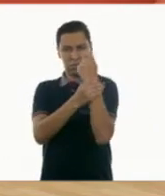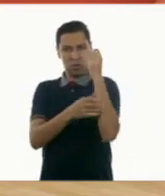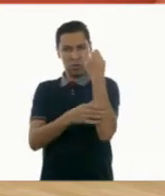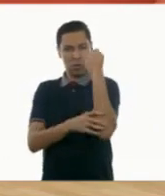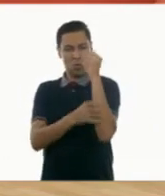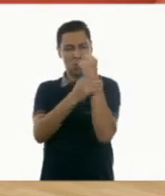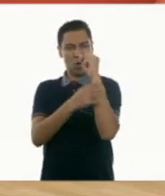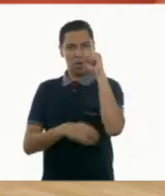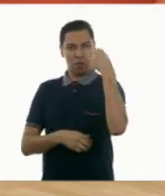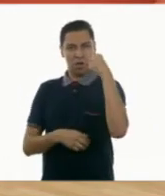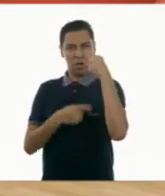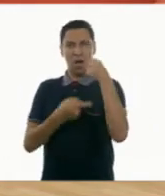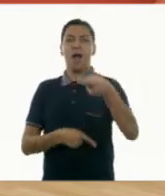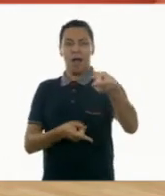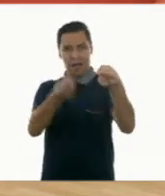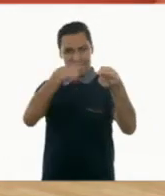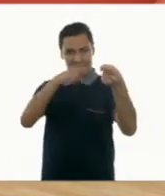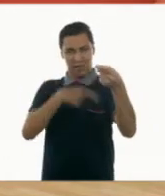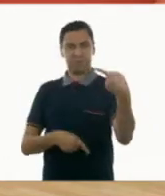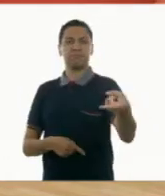Y luego hacia atrás.